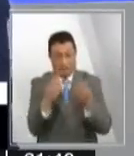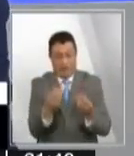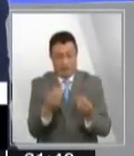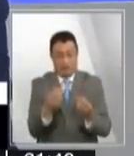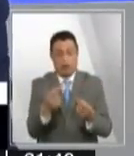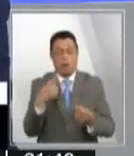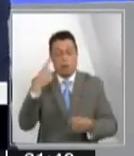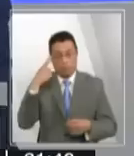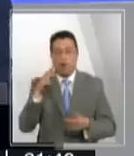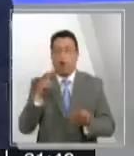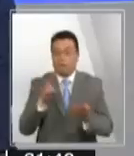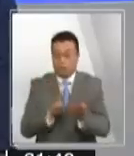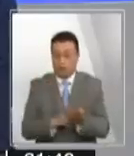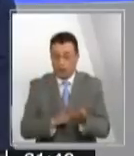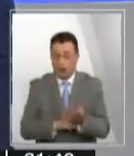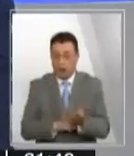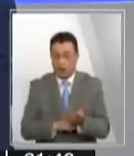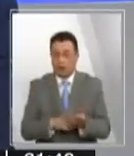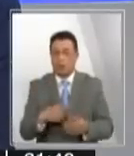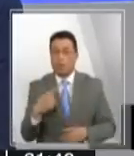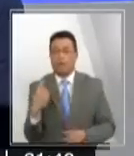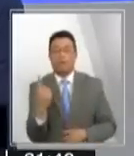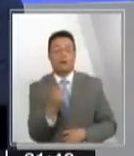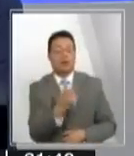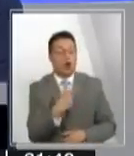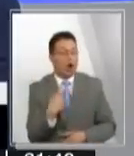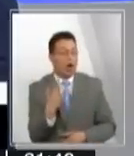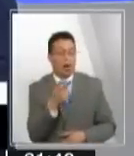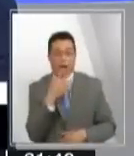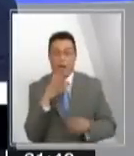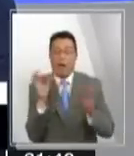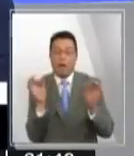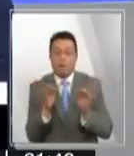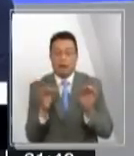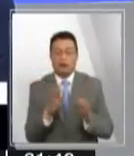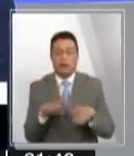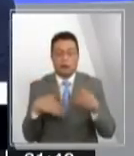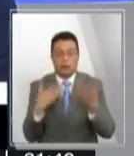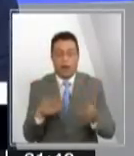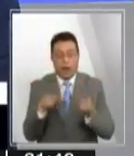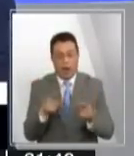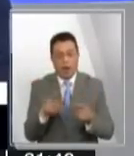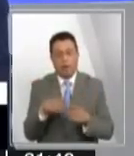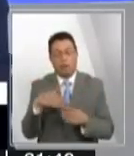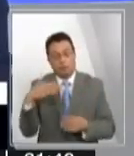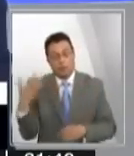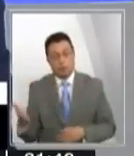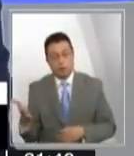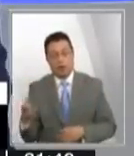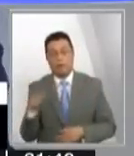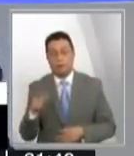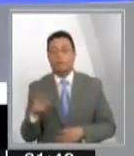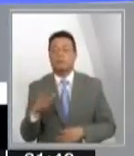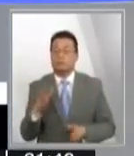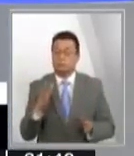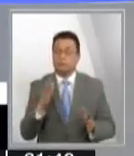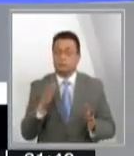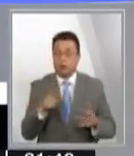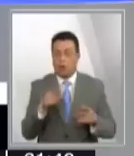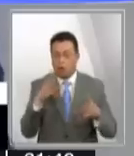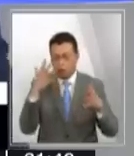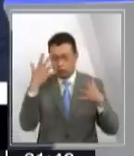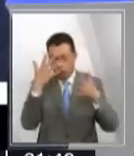Pero la verdad es que todas las explicaciones que se han dado posteriormente son, siendo generosos,